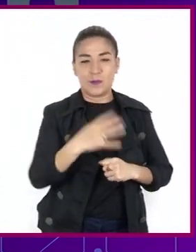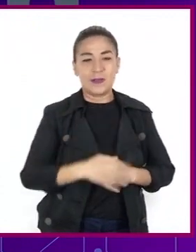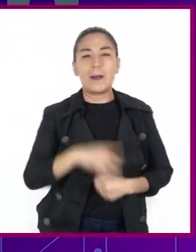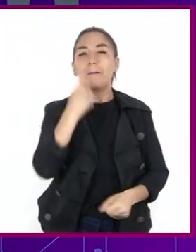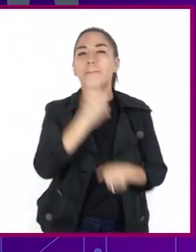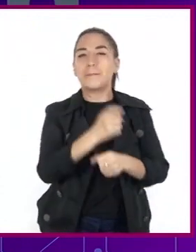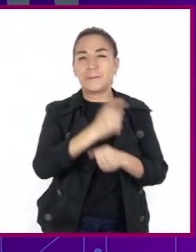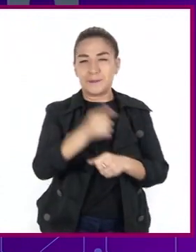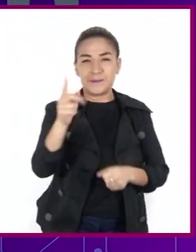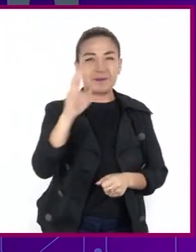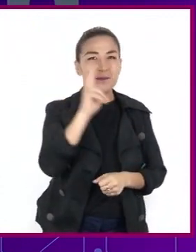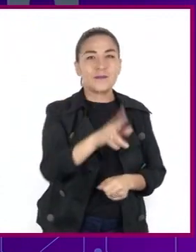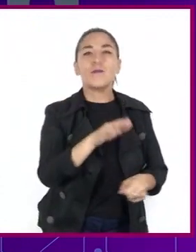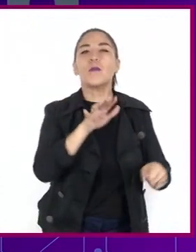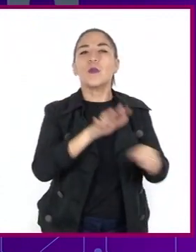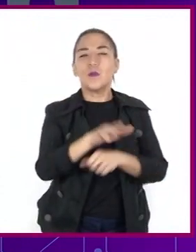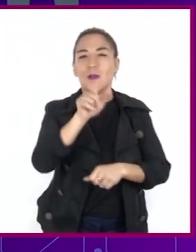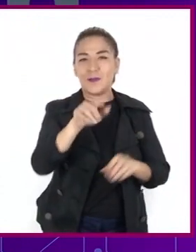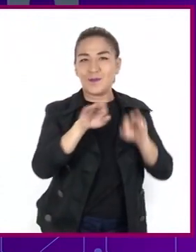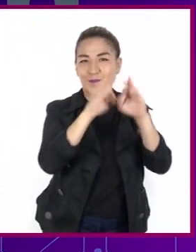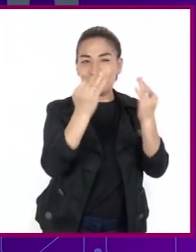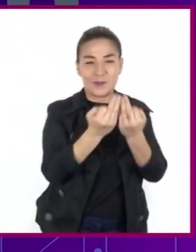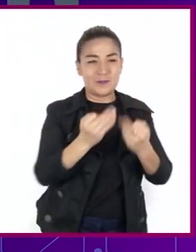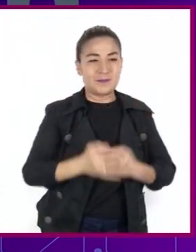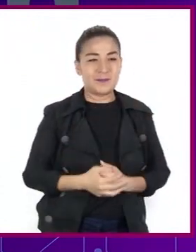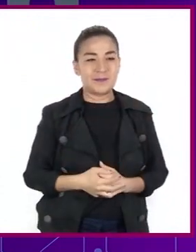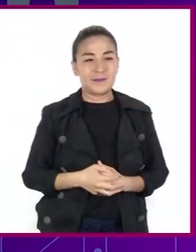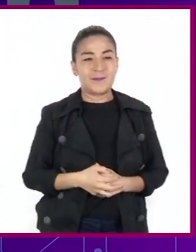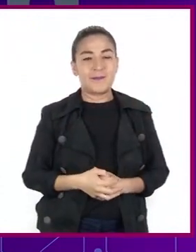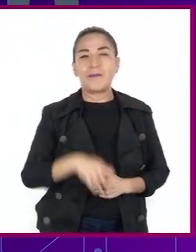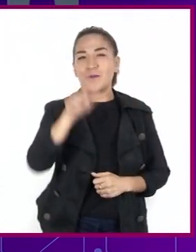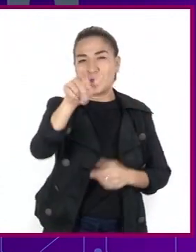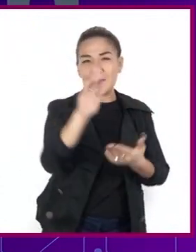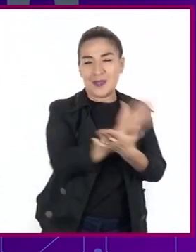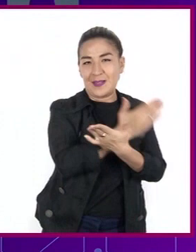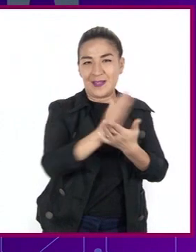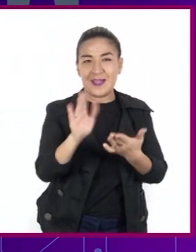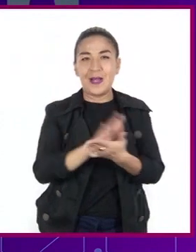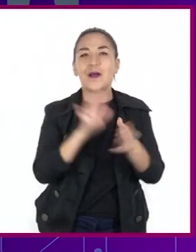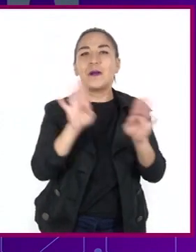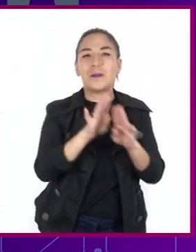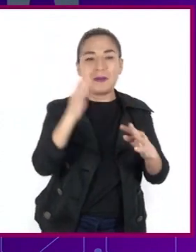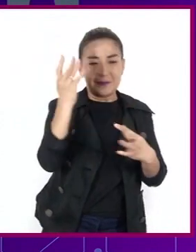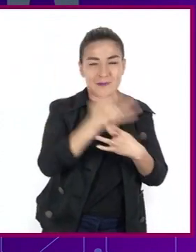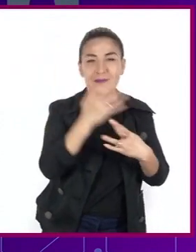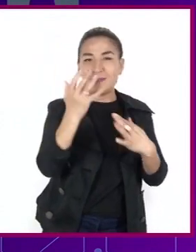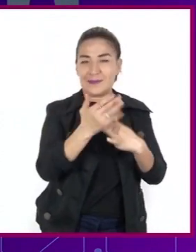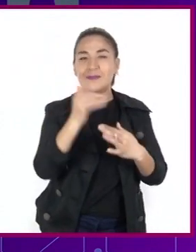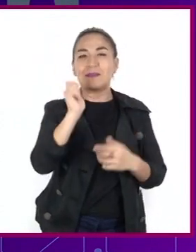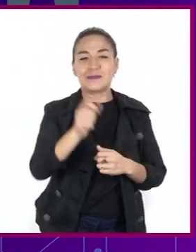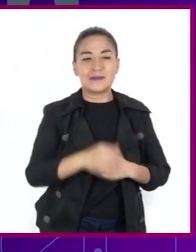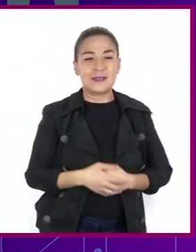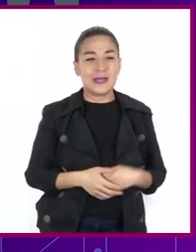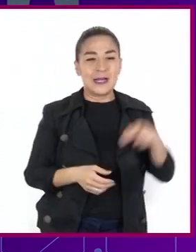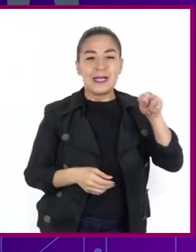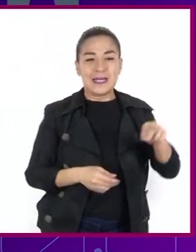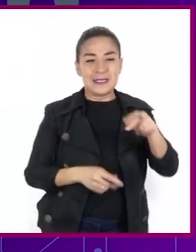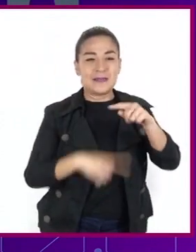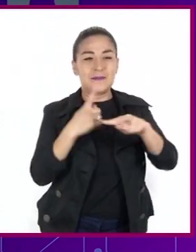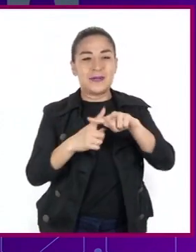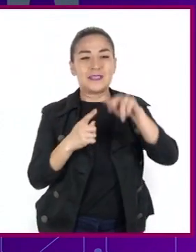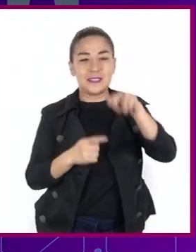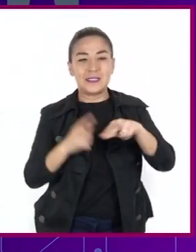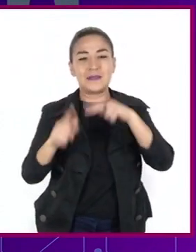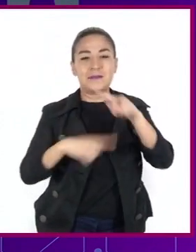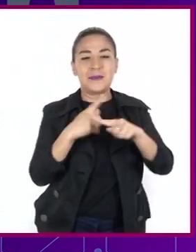Primero veamos cuáles son las partes que la forman. Si separamos todos los elementos, nos queda n más n